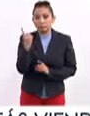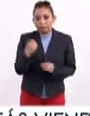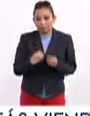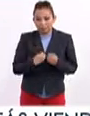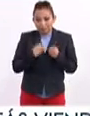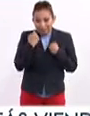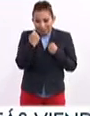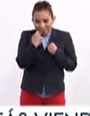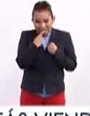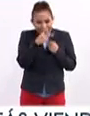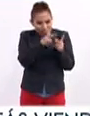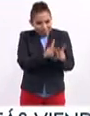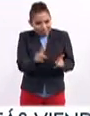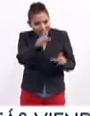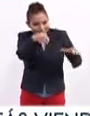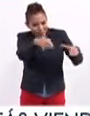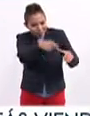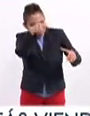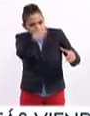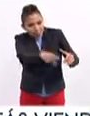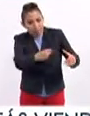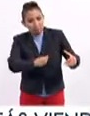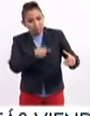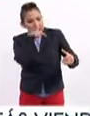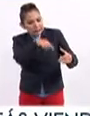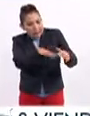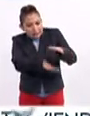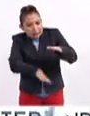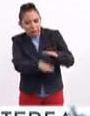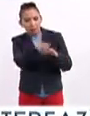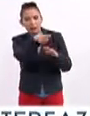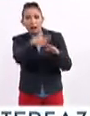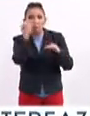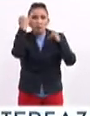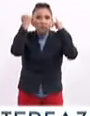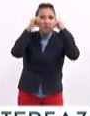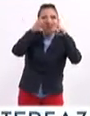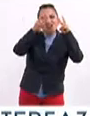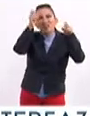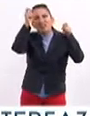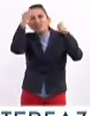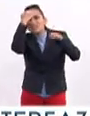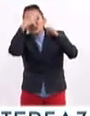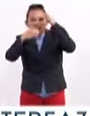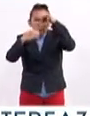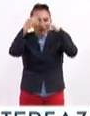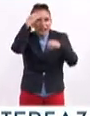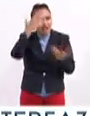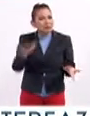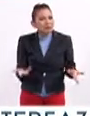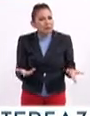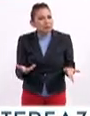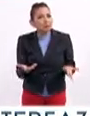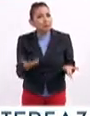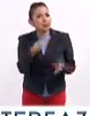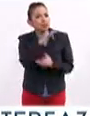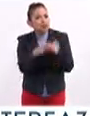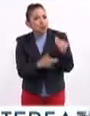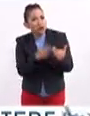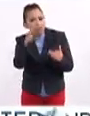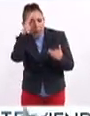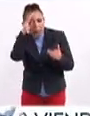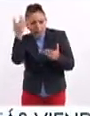vida misma de los pueblos indígenas. Ahí está la esencia de la cosmovisión, de las vivencias, de todo